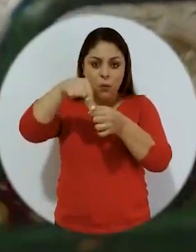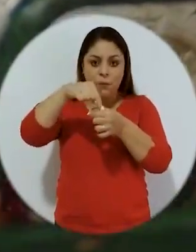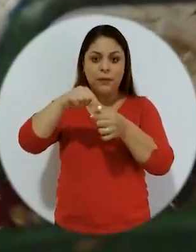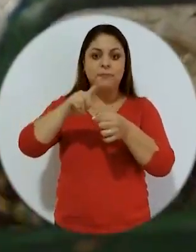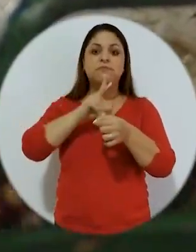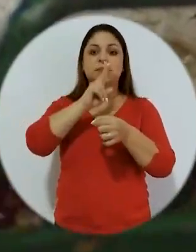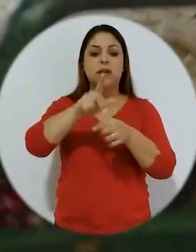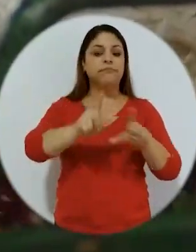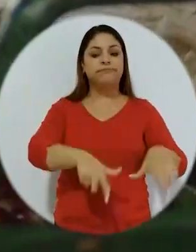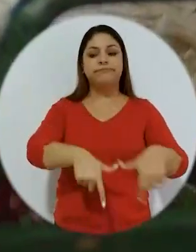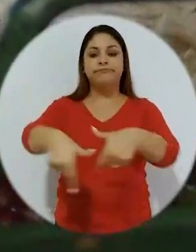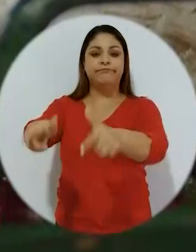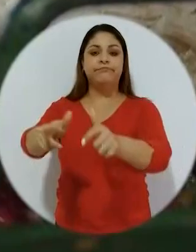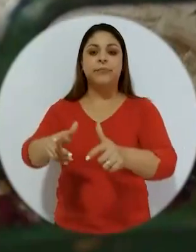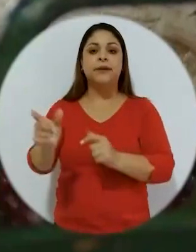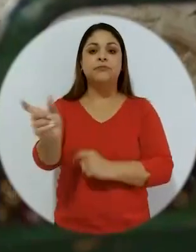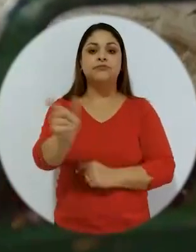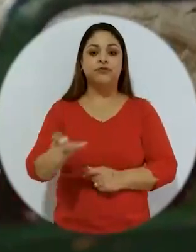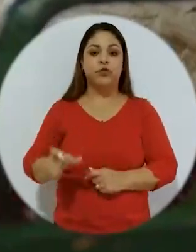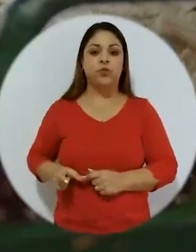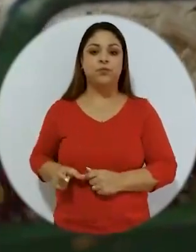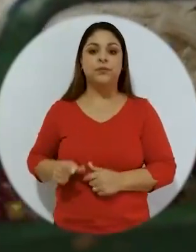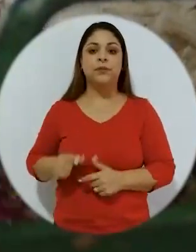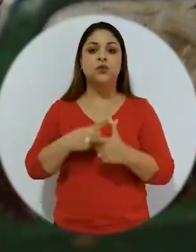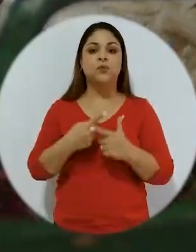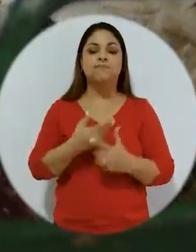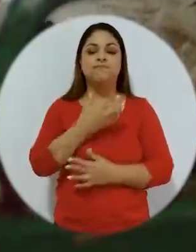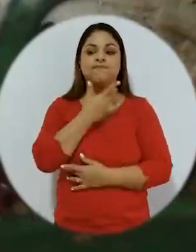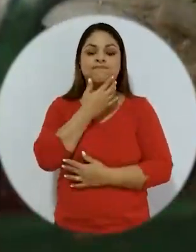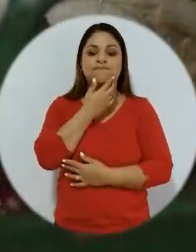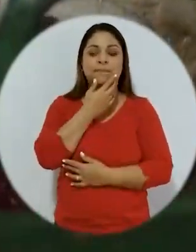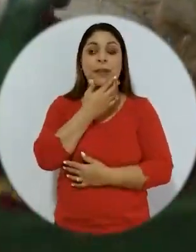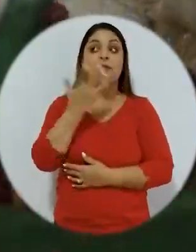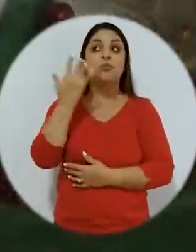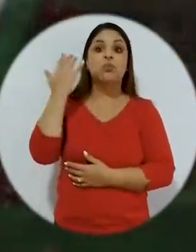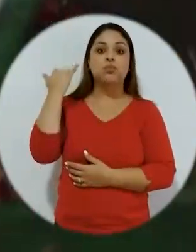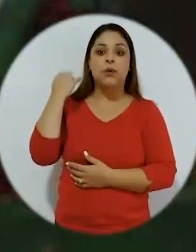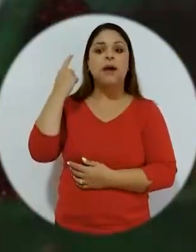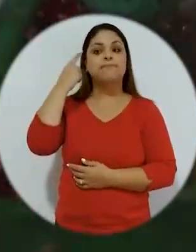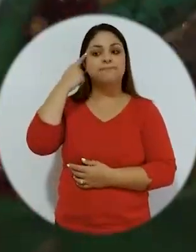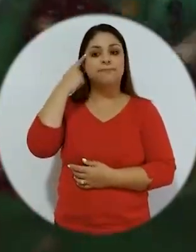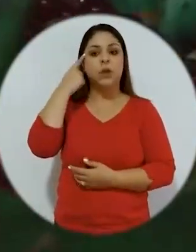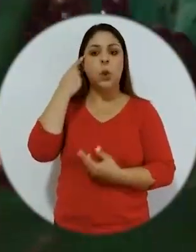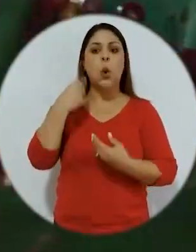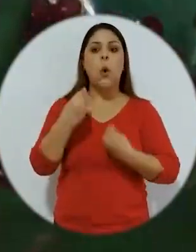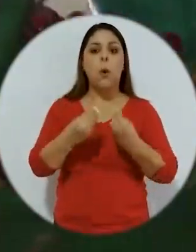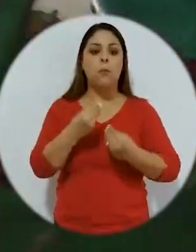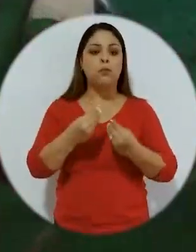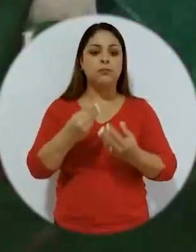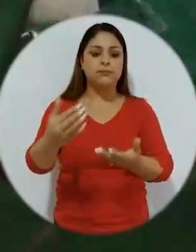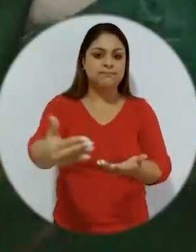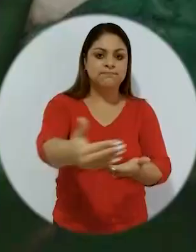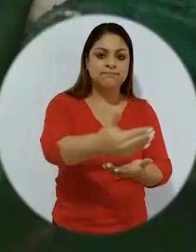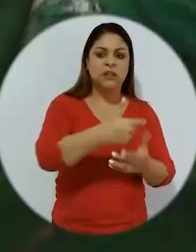Entonces nosotros empezamos desde hace ya bastante tiempo a cómo gestionar de manera diferente la pulpa de